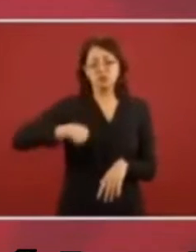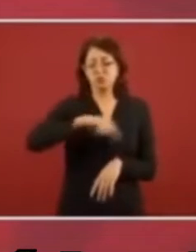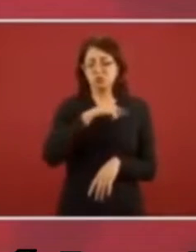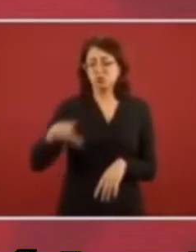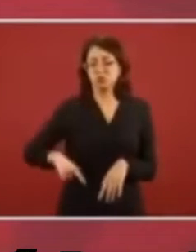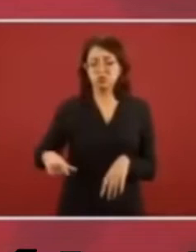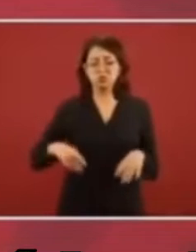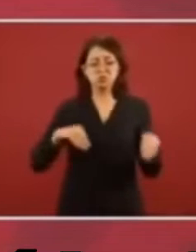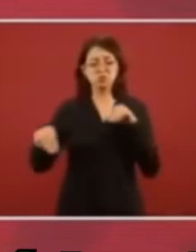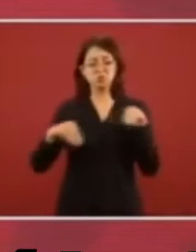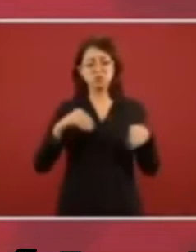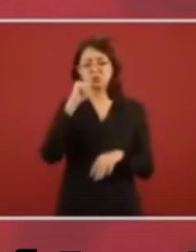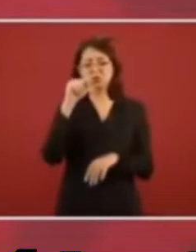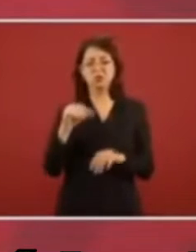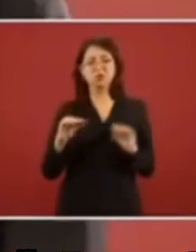no fue así.